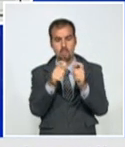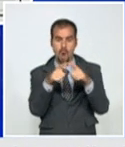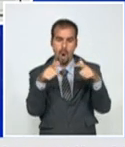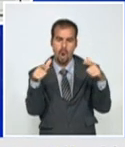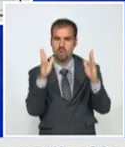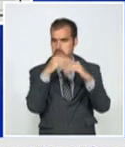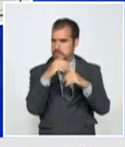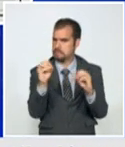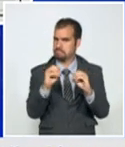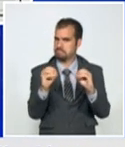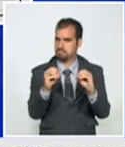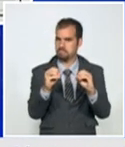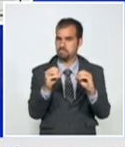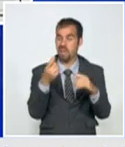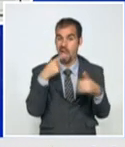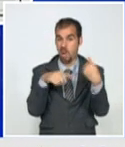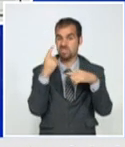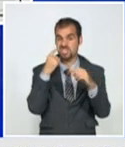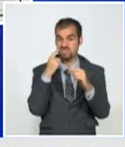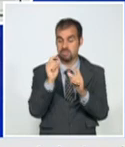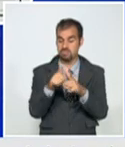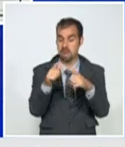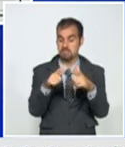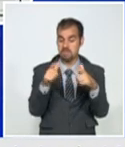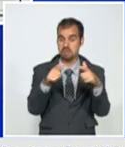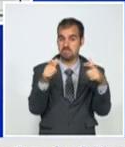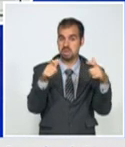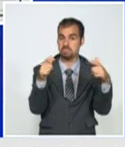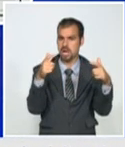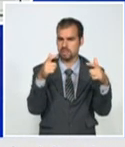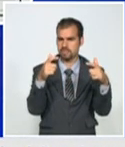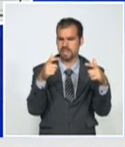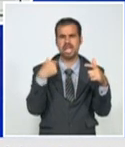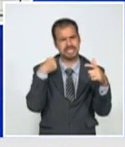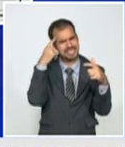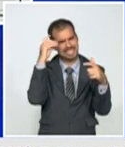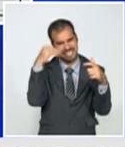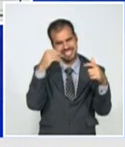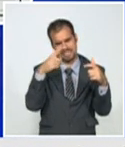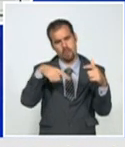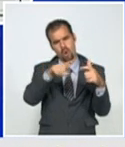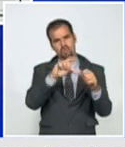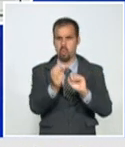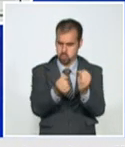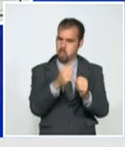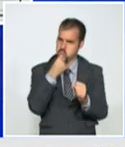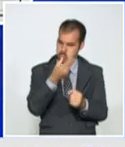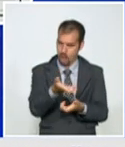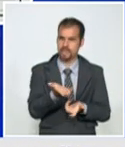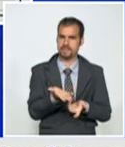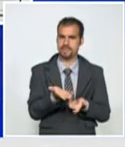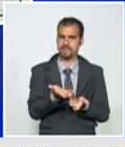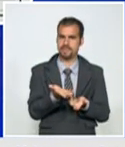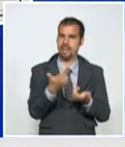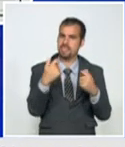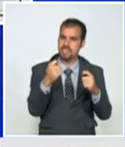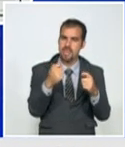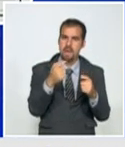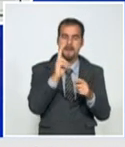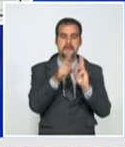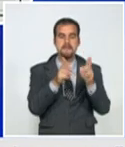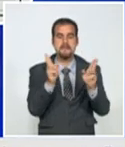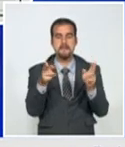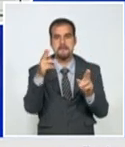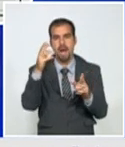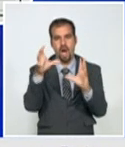establecido una transmisión que no tenemos duda que la van a resolver con la certera conducción de su